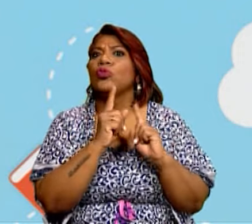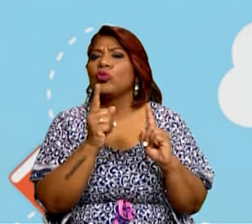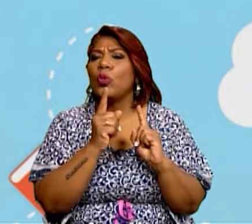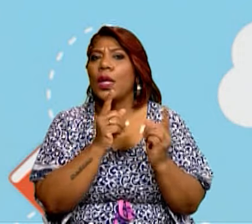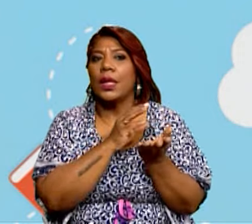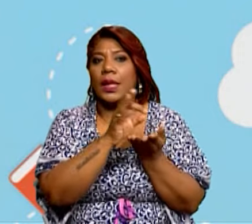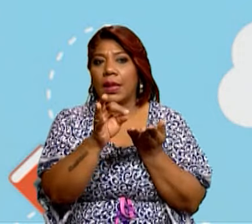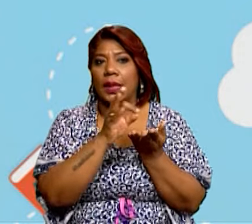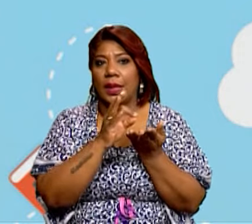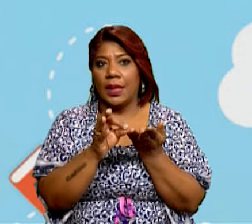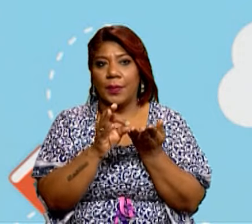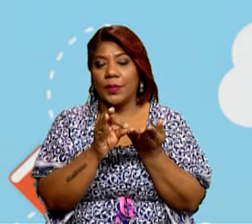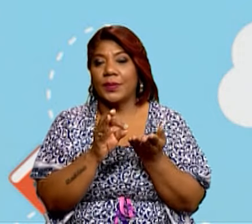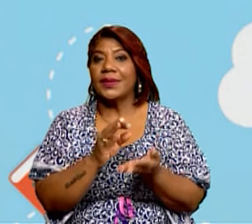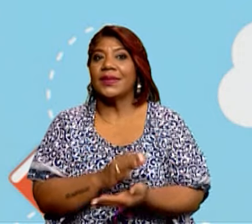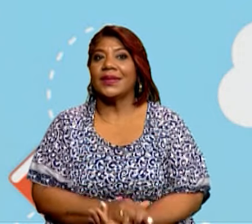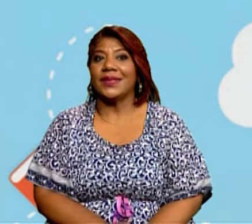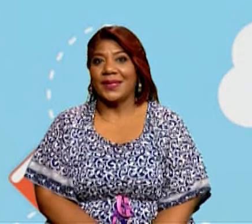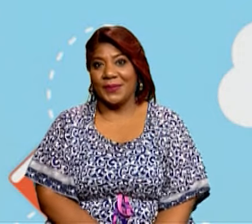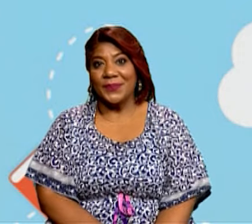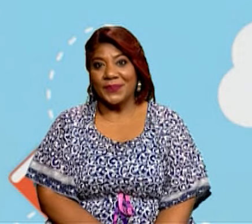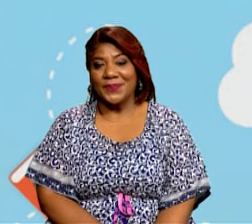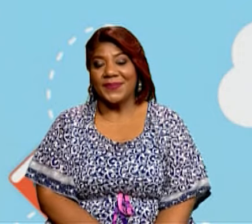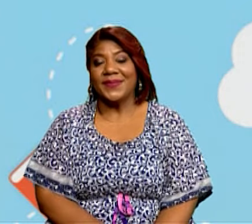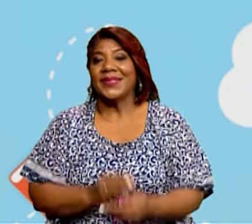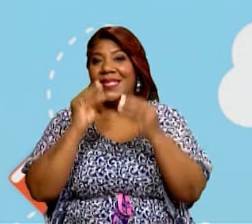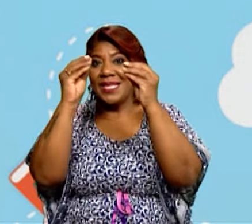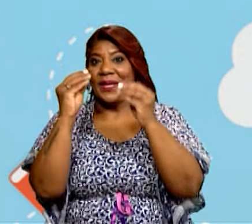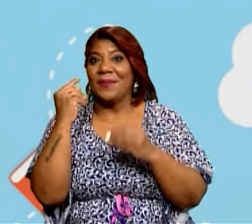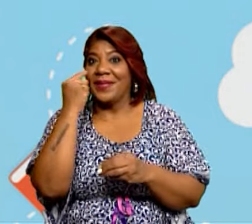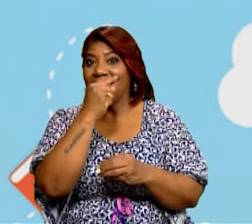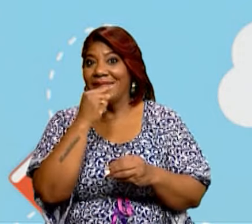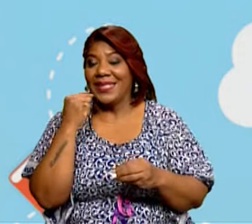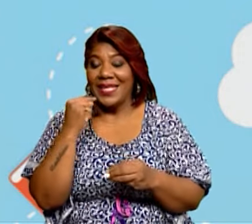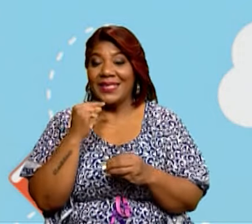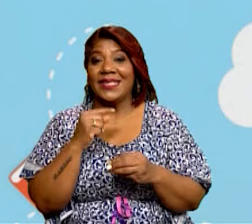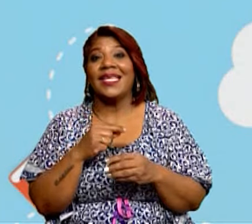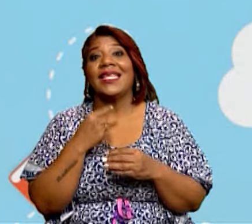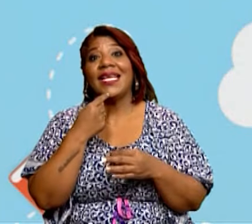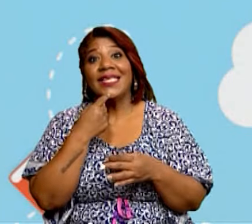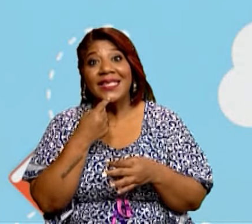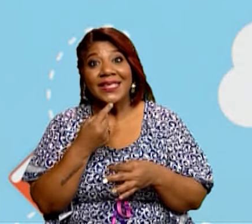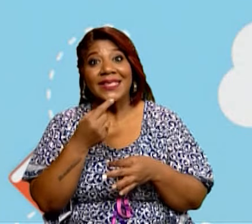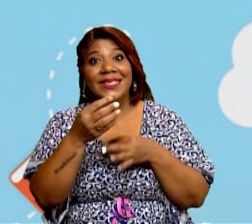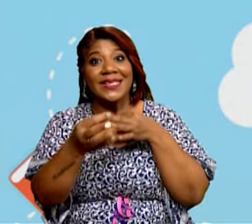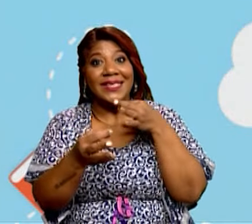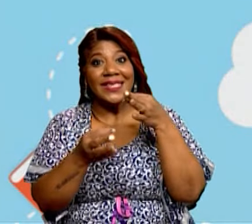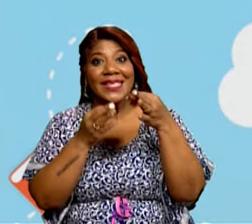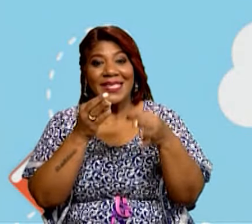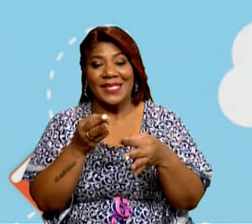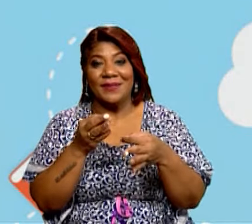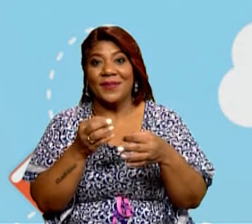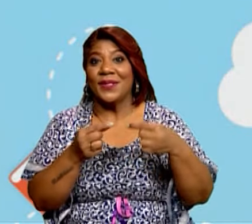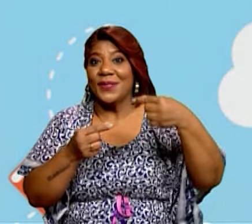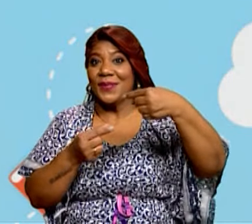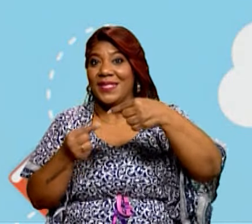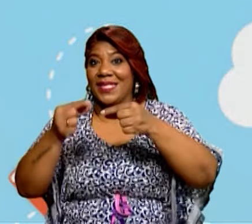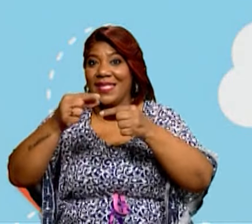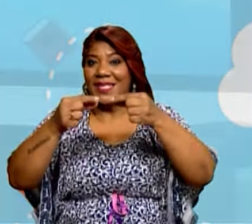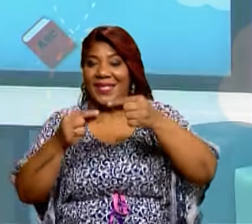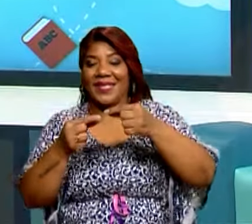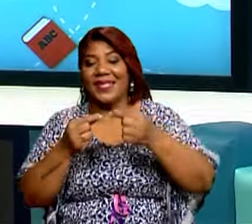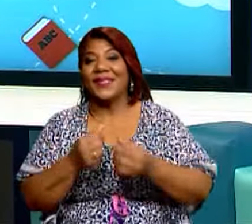que ya te hemos mencionado durante toda la clase y que también practicamos ¿dónde? En el mapa interactivo